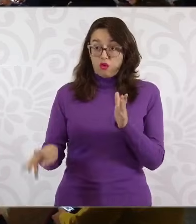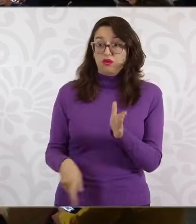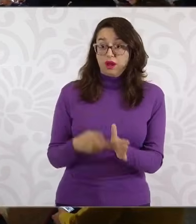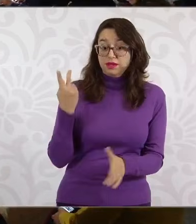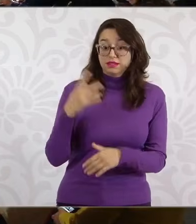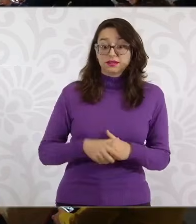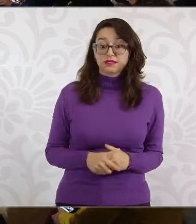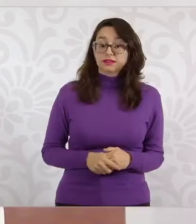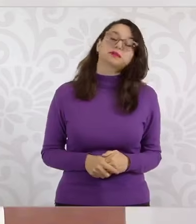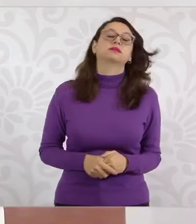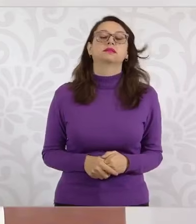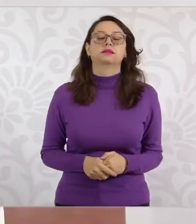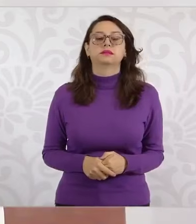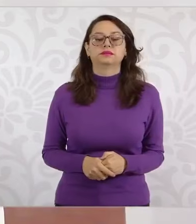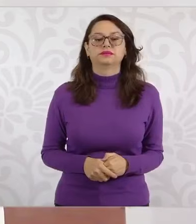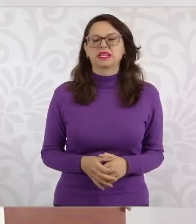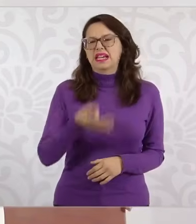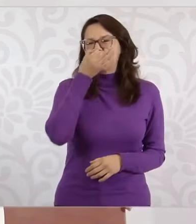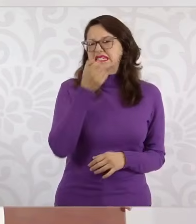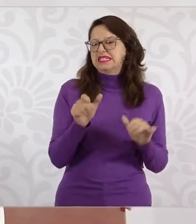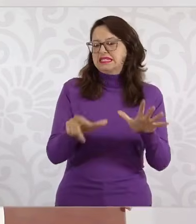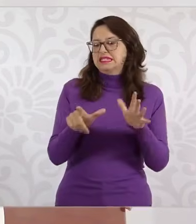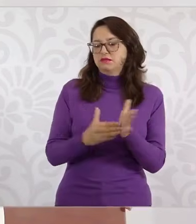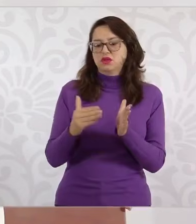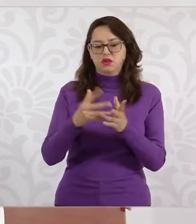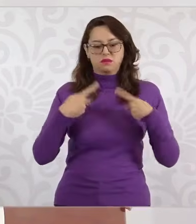personas. 16,5 millones de personas.